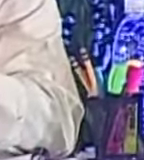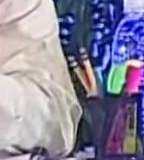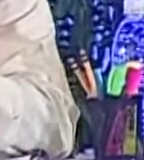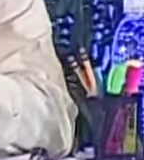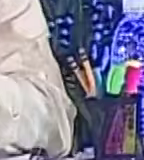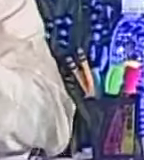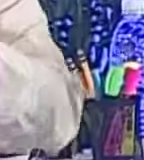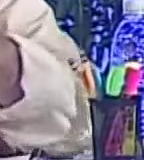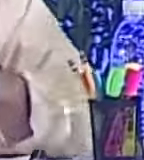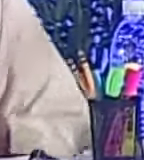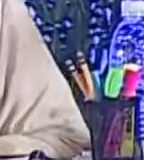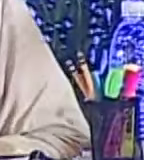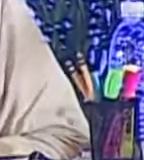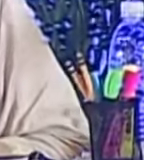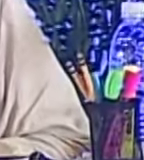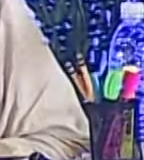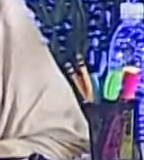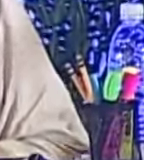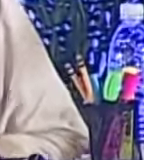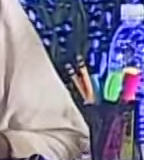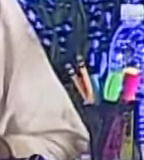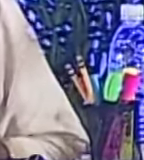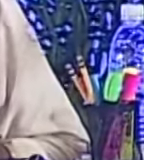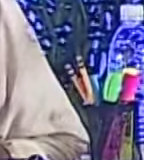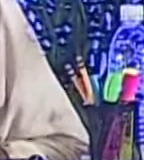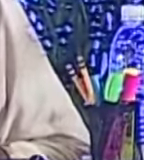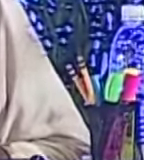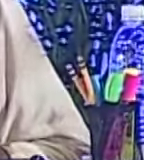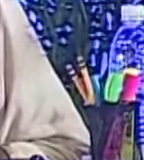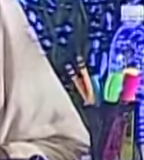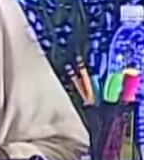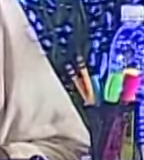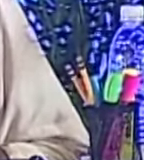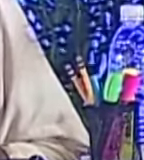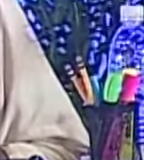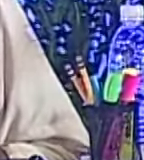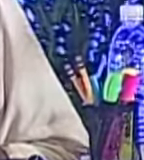¿verdad? Ahora, no nos dé pena decir,